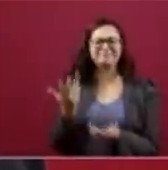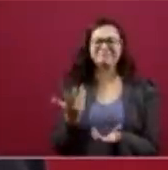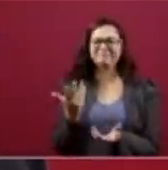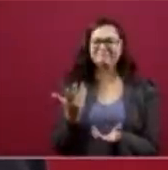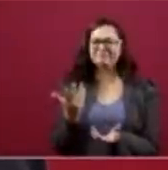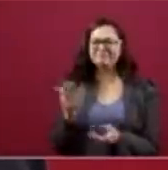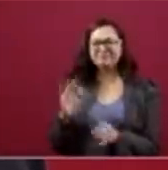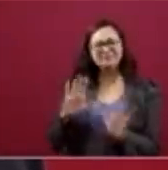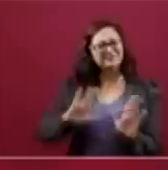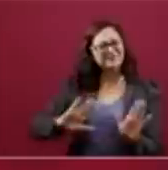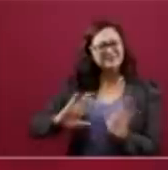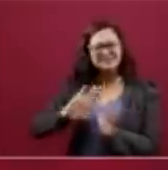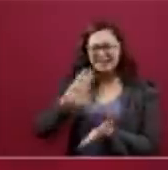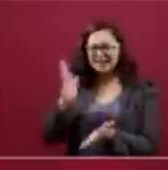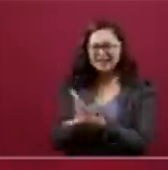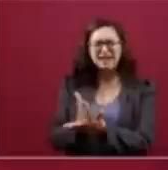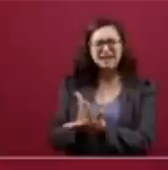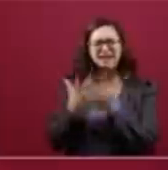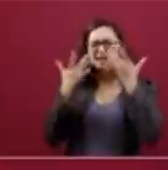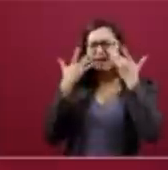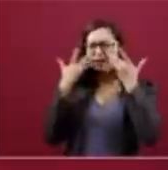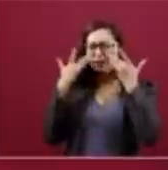reincorporarse